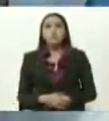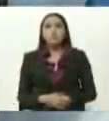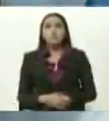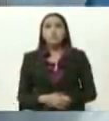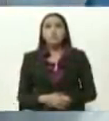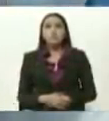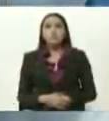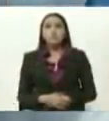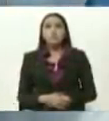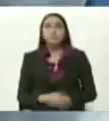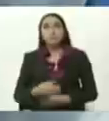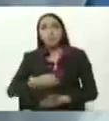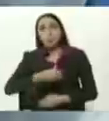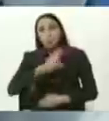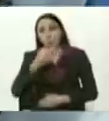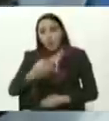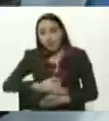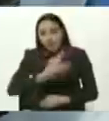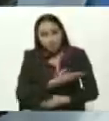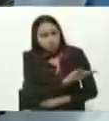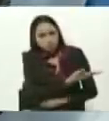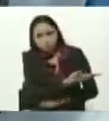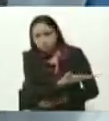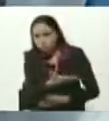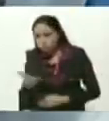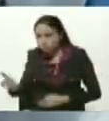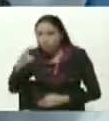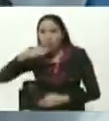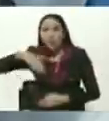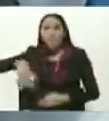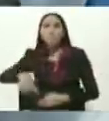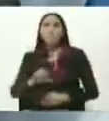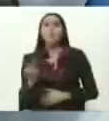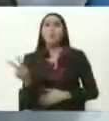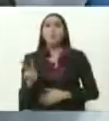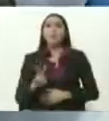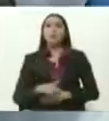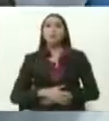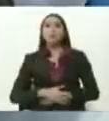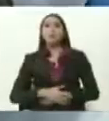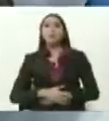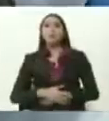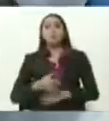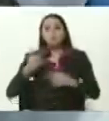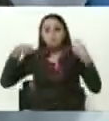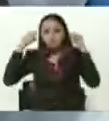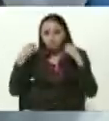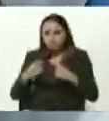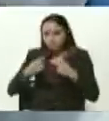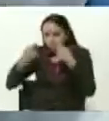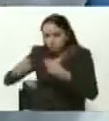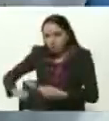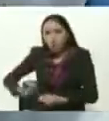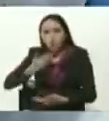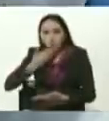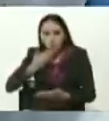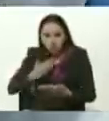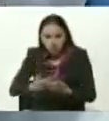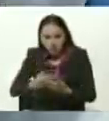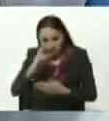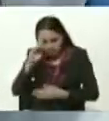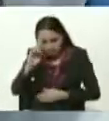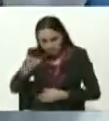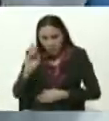Buenos mediodías ya para todos ustedes, querido pueblo de Venezuela. Con el debido respeto, nos quitamos esta obligatoria